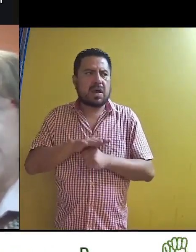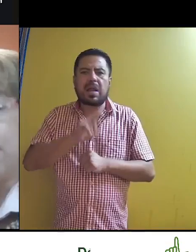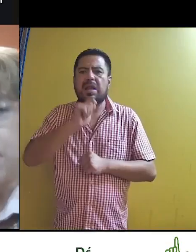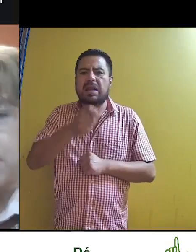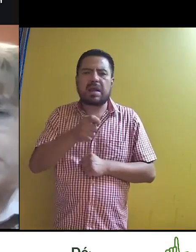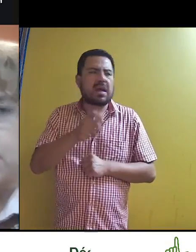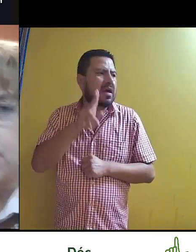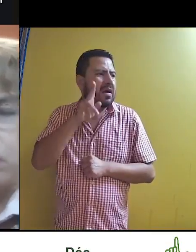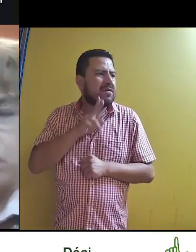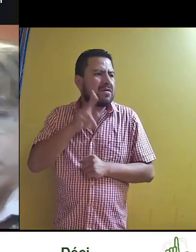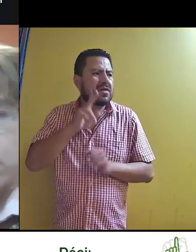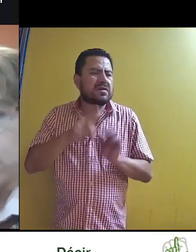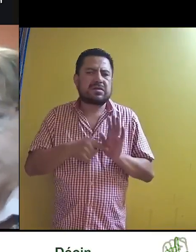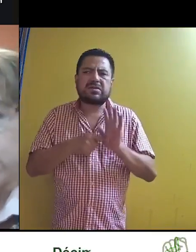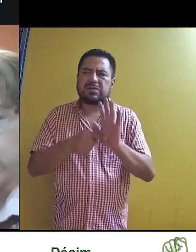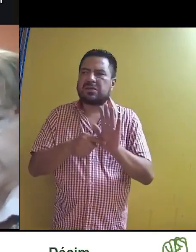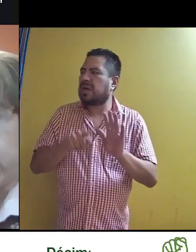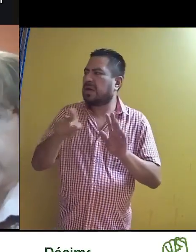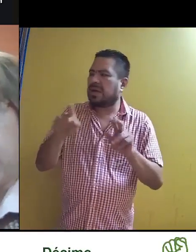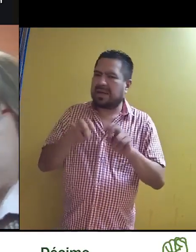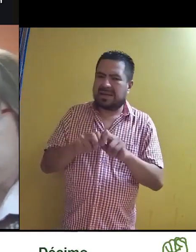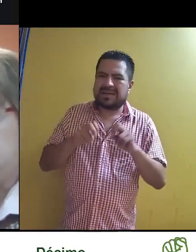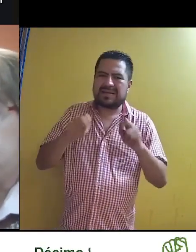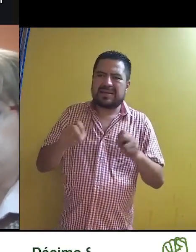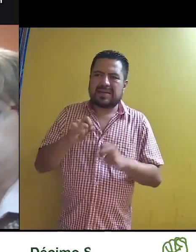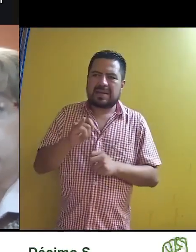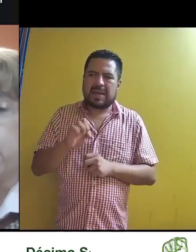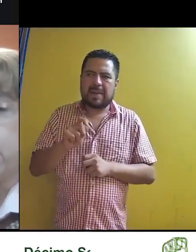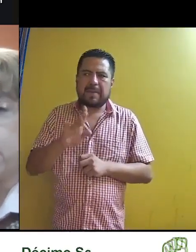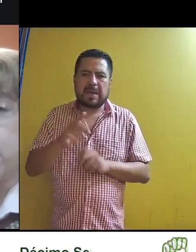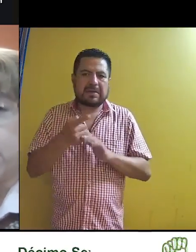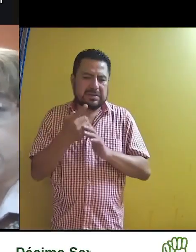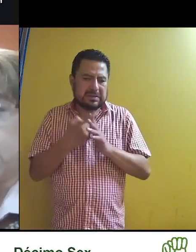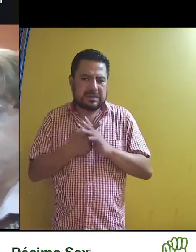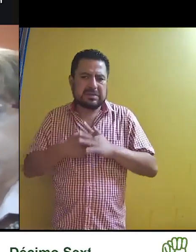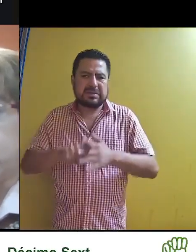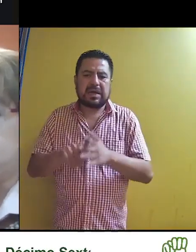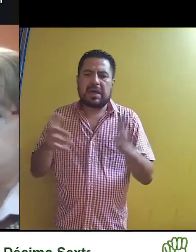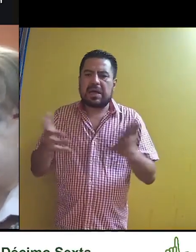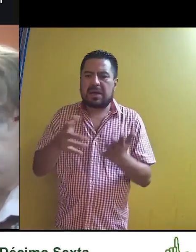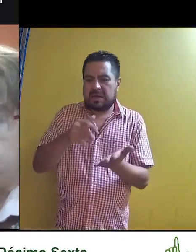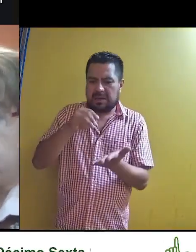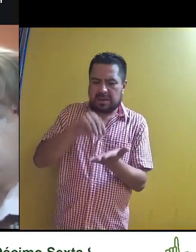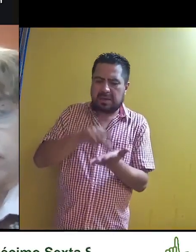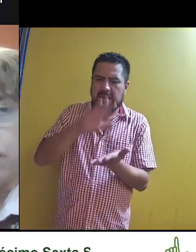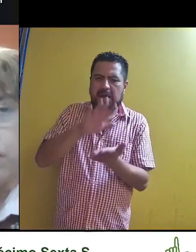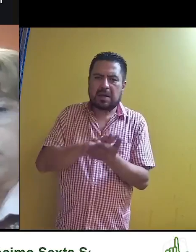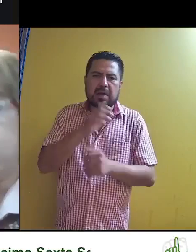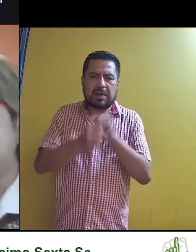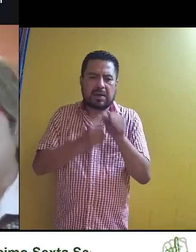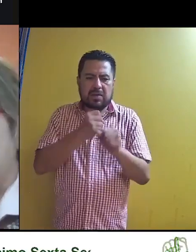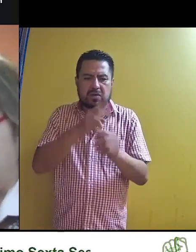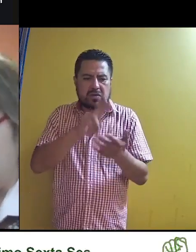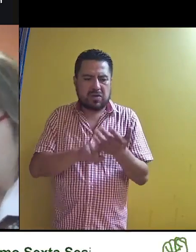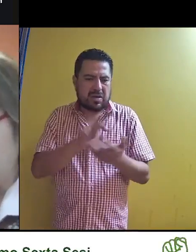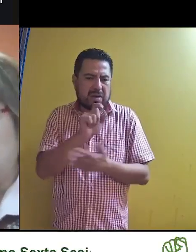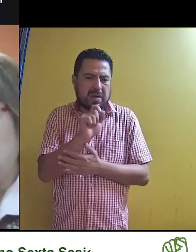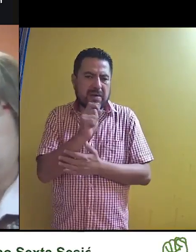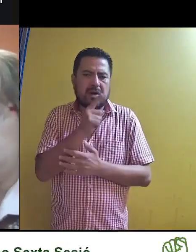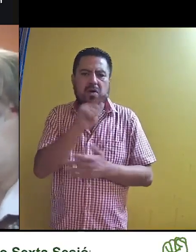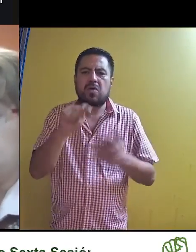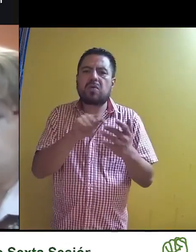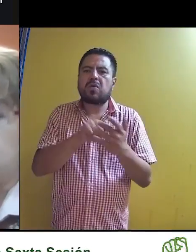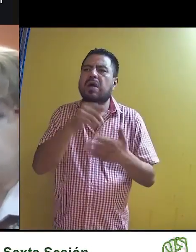la vista que dio el Consejo General a partir de que se hace un registro primero en el 2021 con un lugar